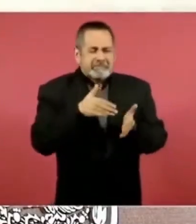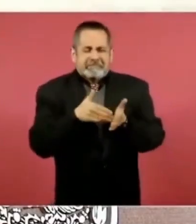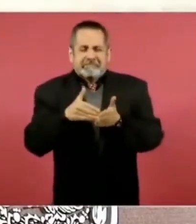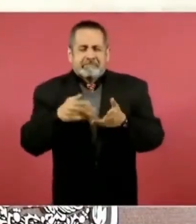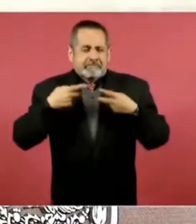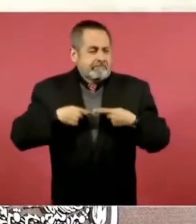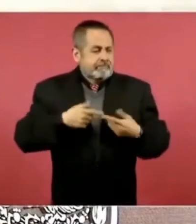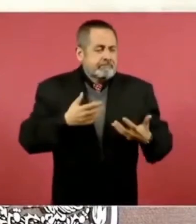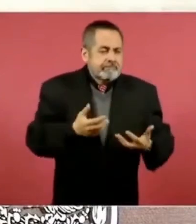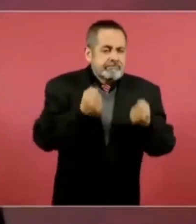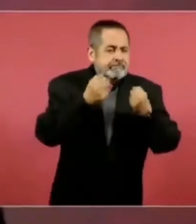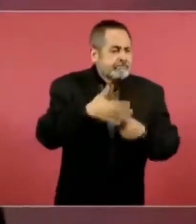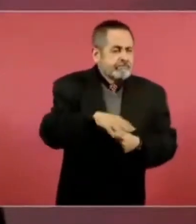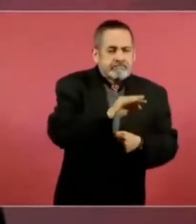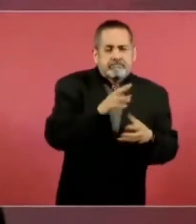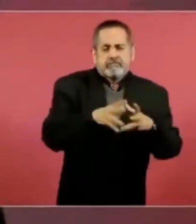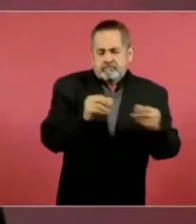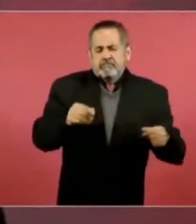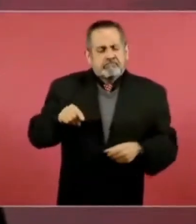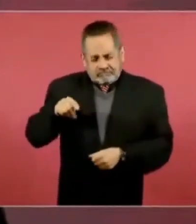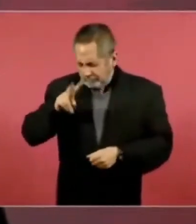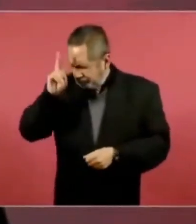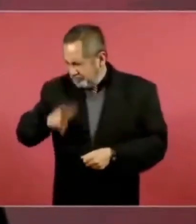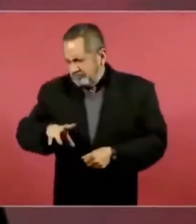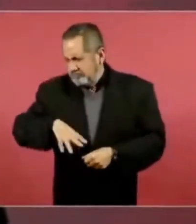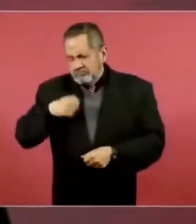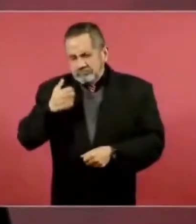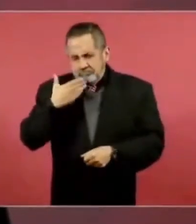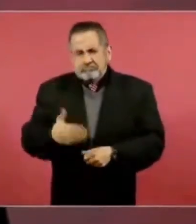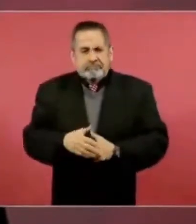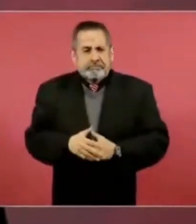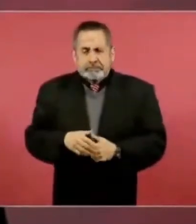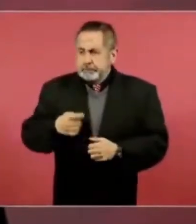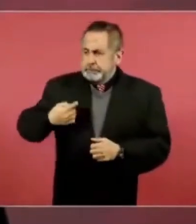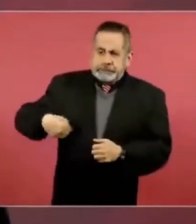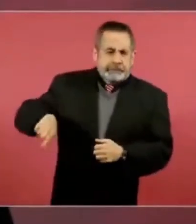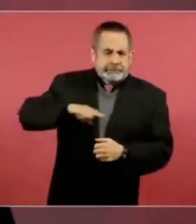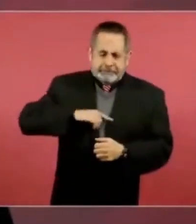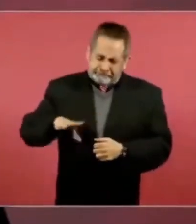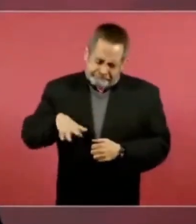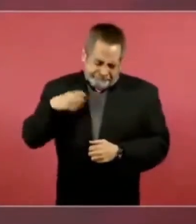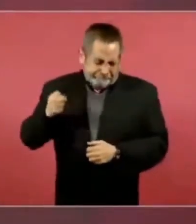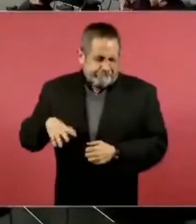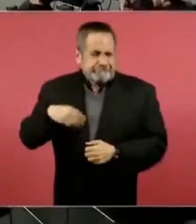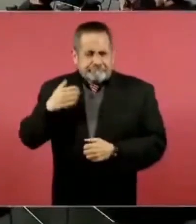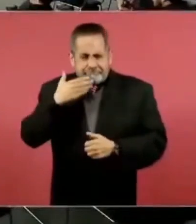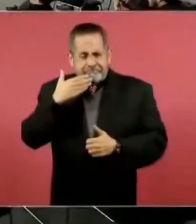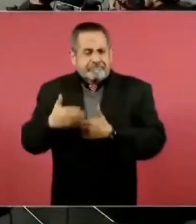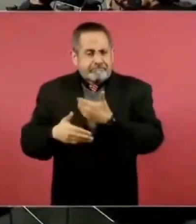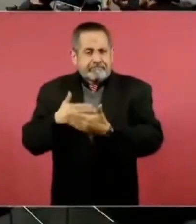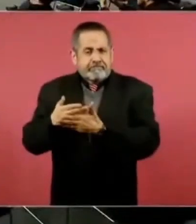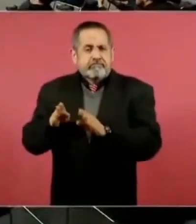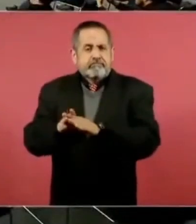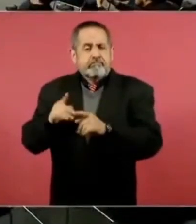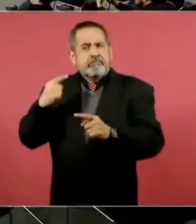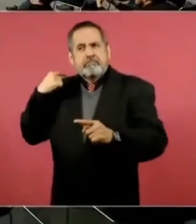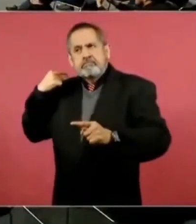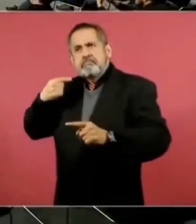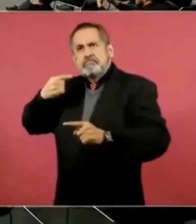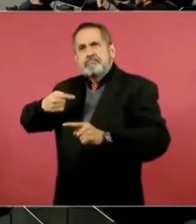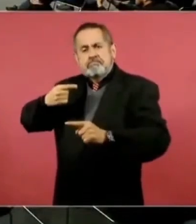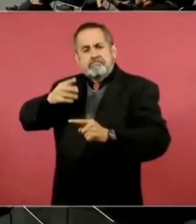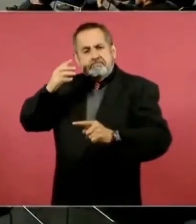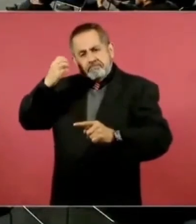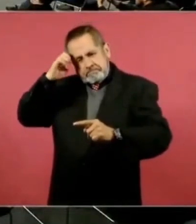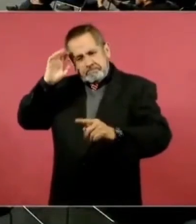que se encuentran desaparecidos. Y ha sido un esfuerzo que efectivamente retoma la experiencia